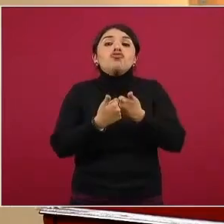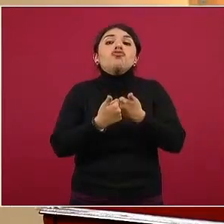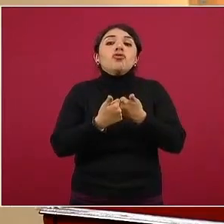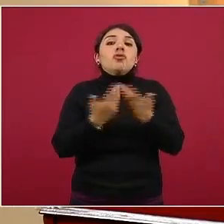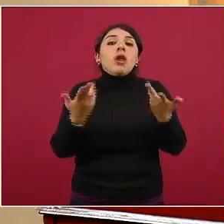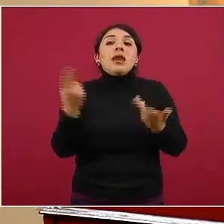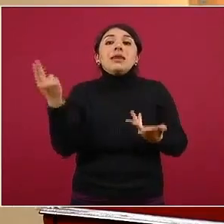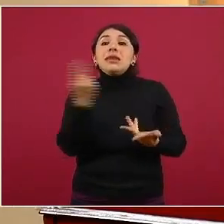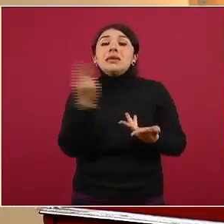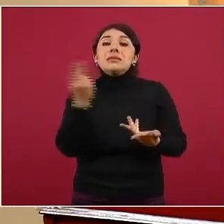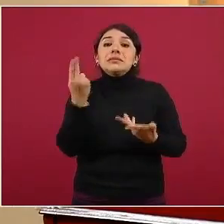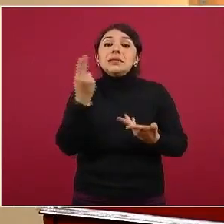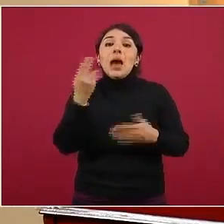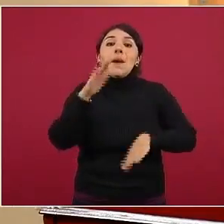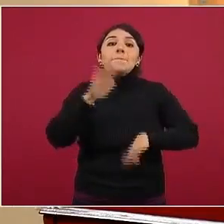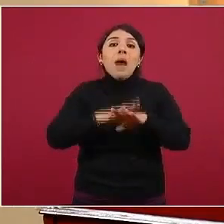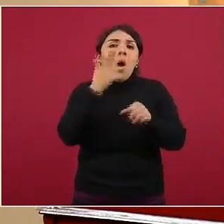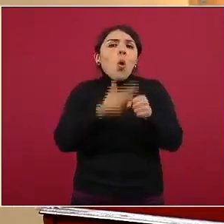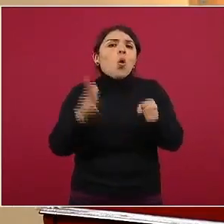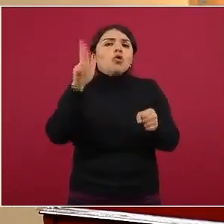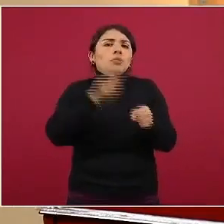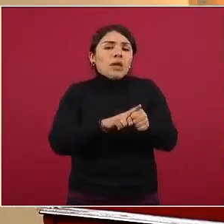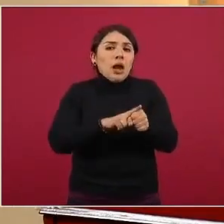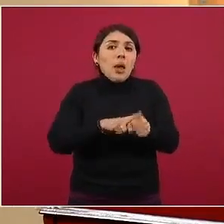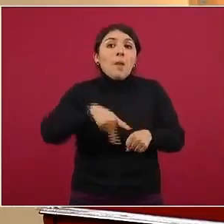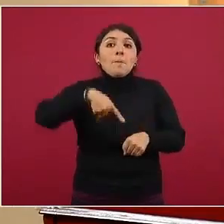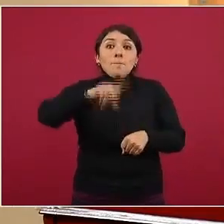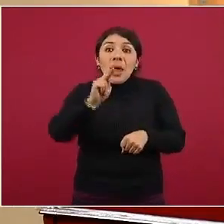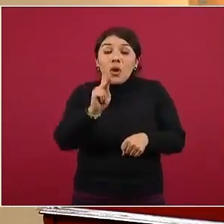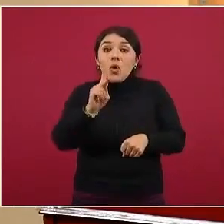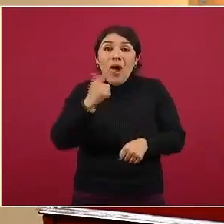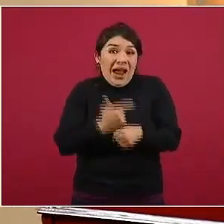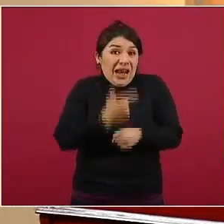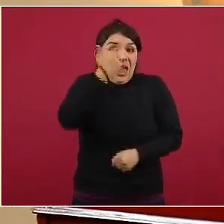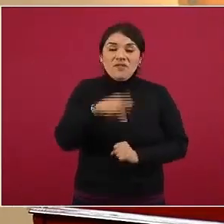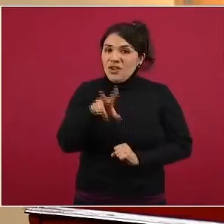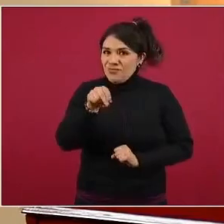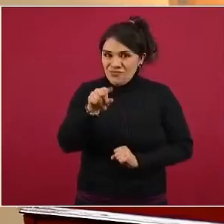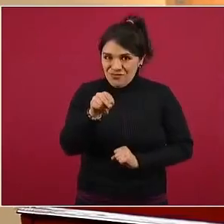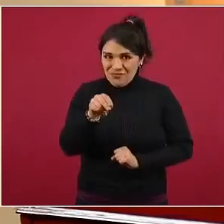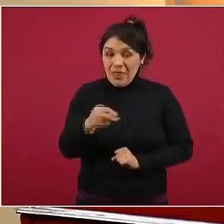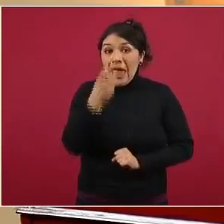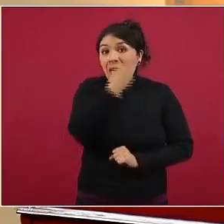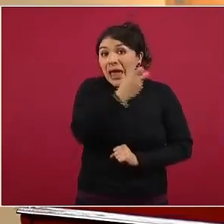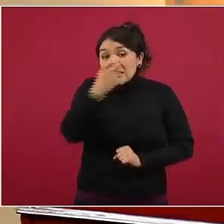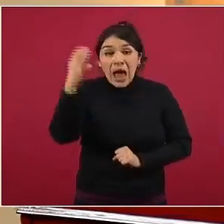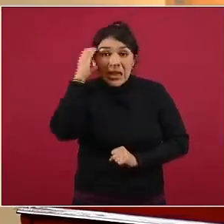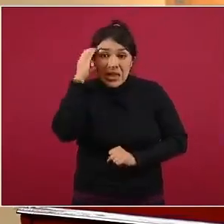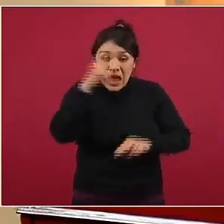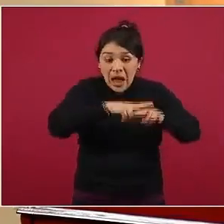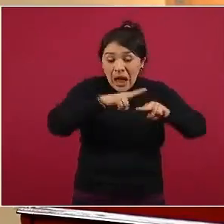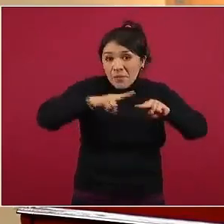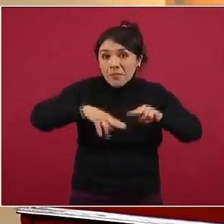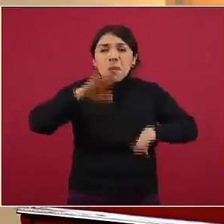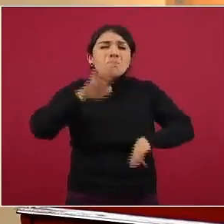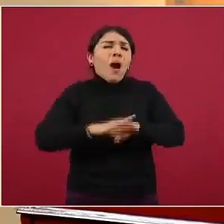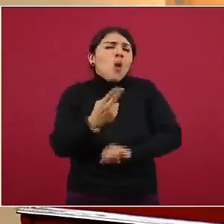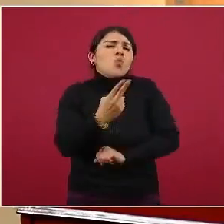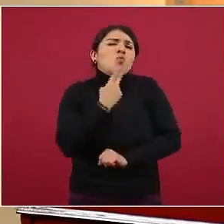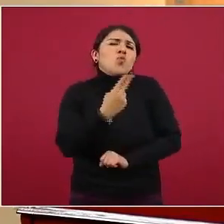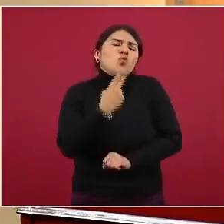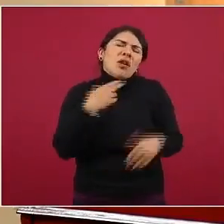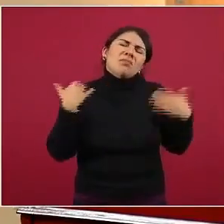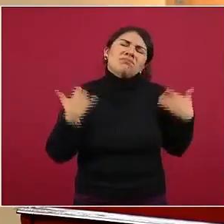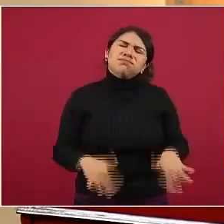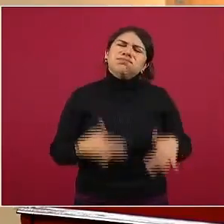que requieren hospitalización, pero no en un estado crítico. Y estas camas son de una enorme utilidad,